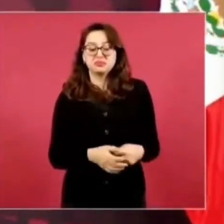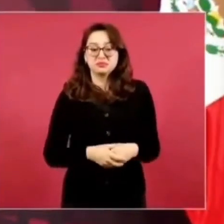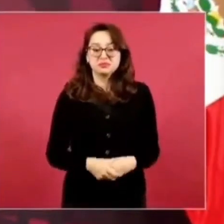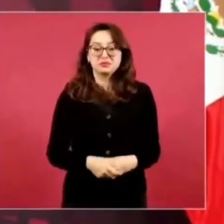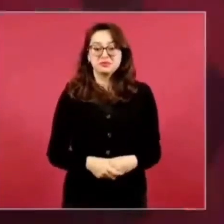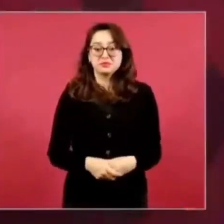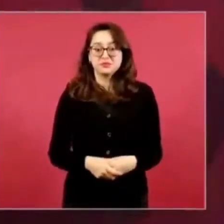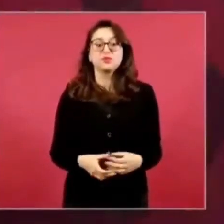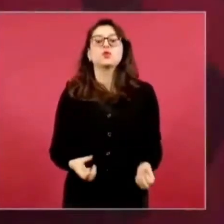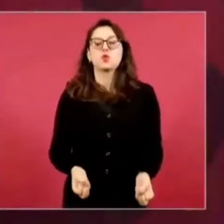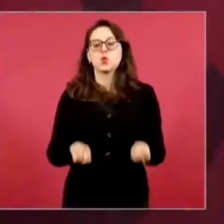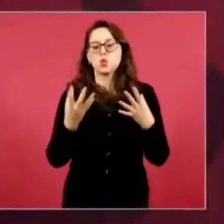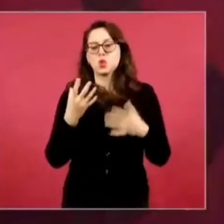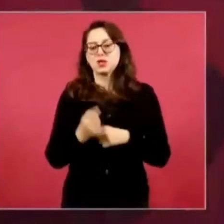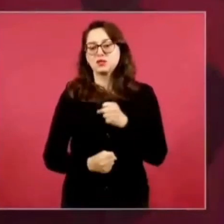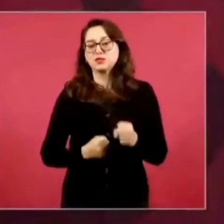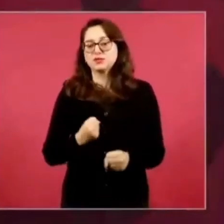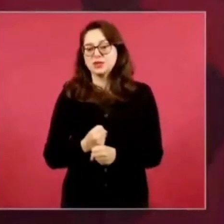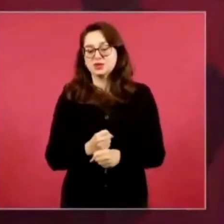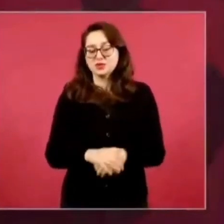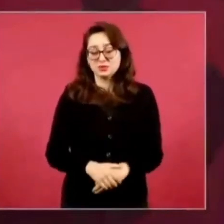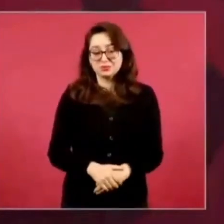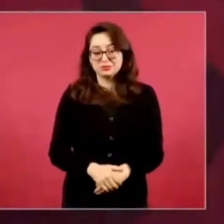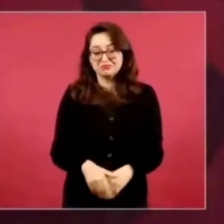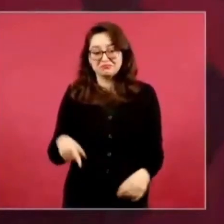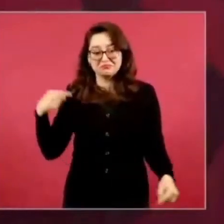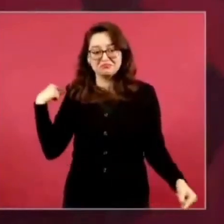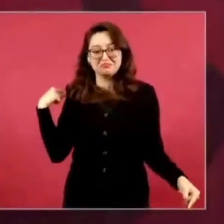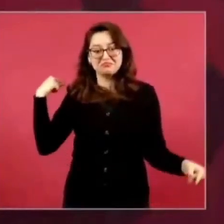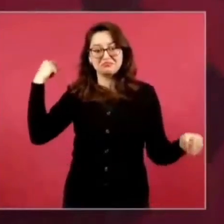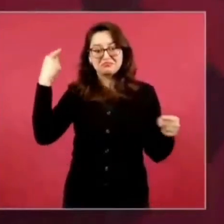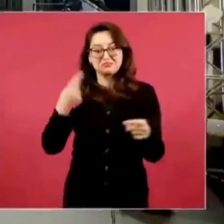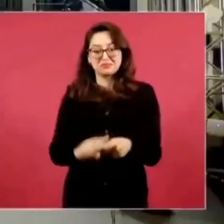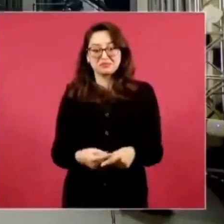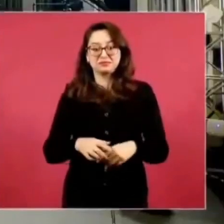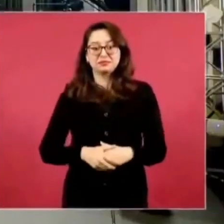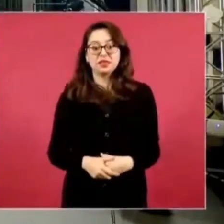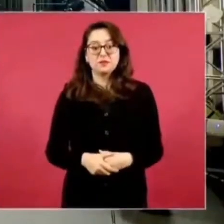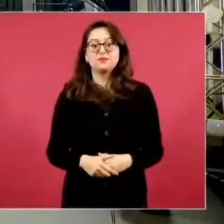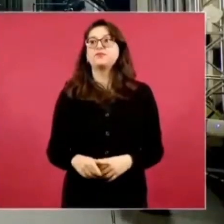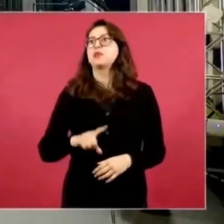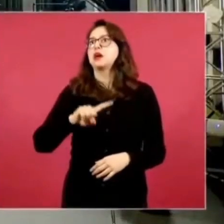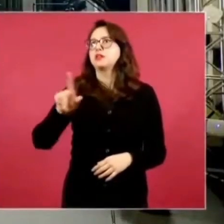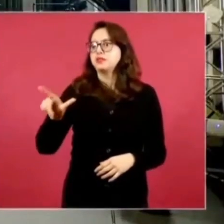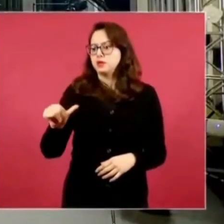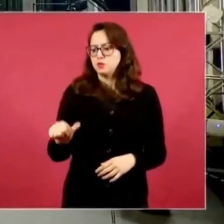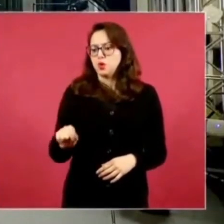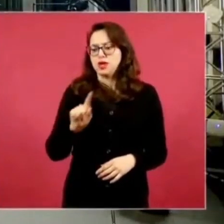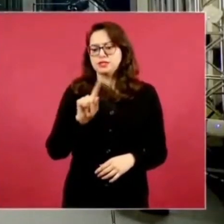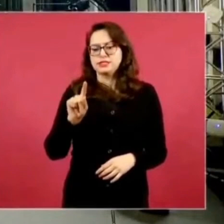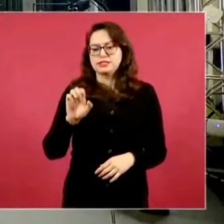O desde Zedillo se reformó el artículo 4º para garantizar